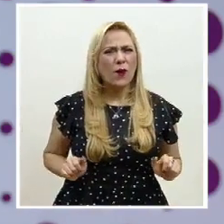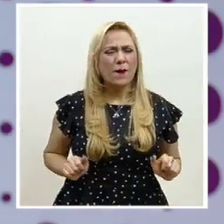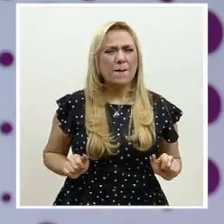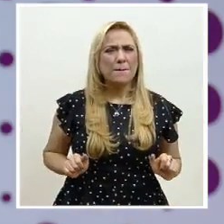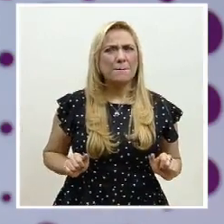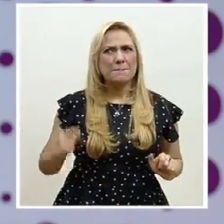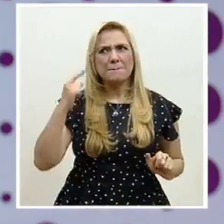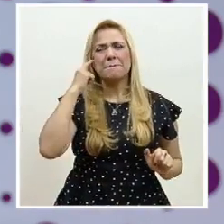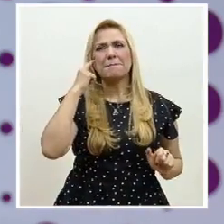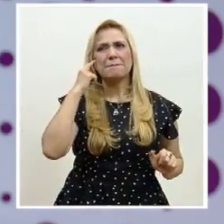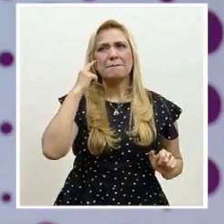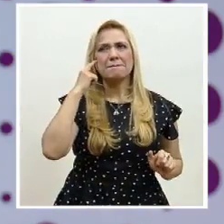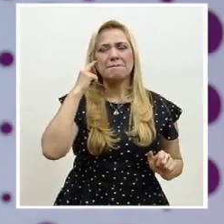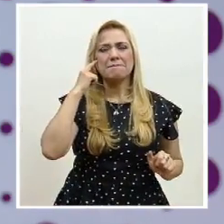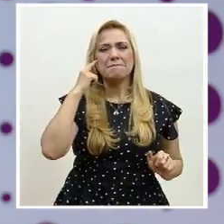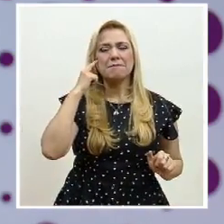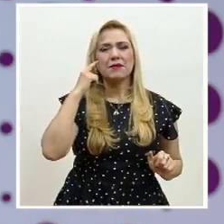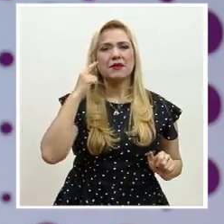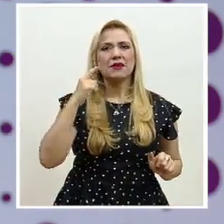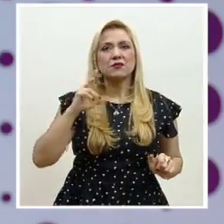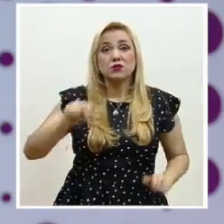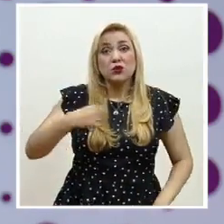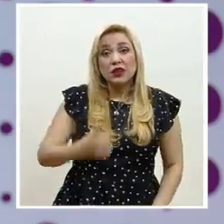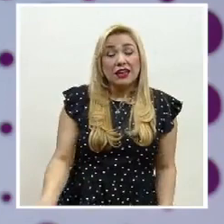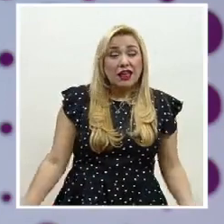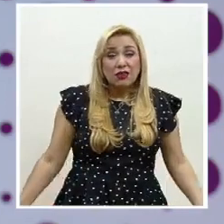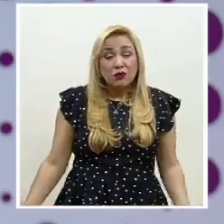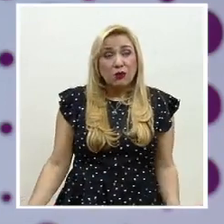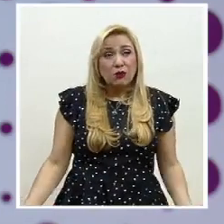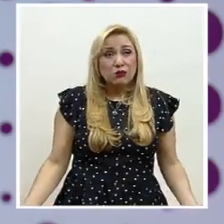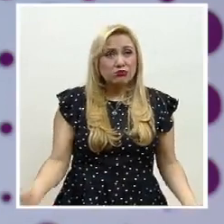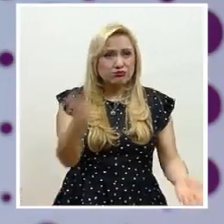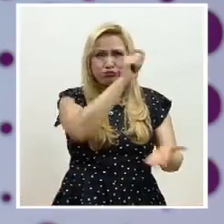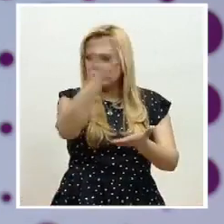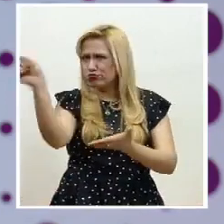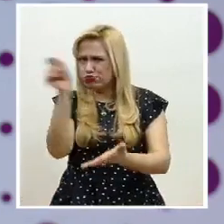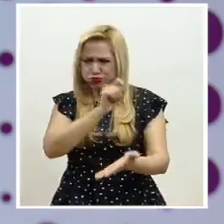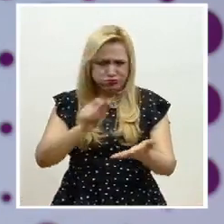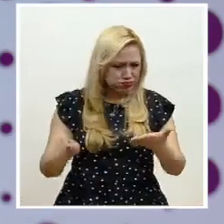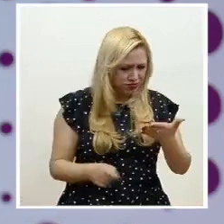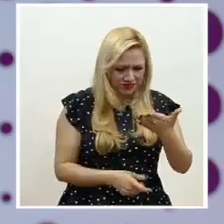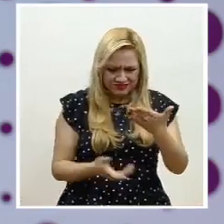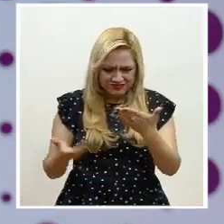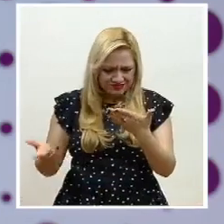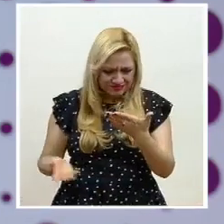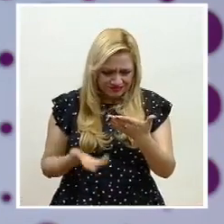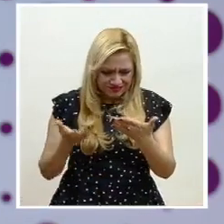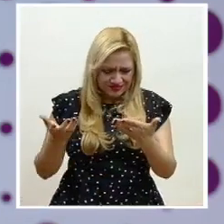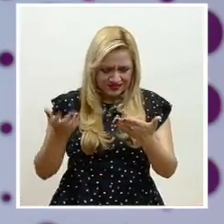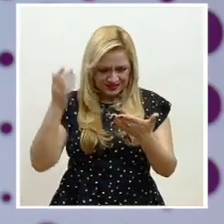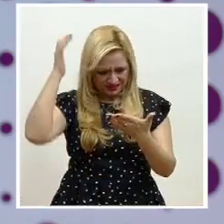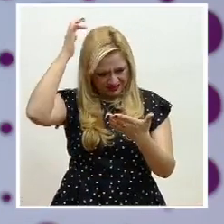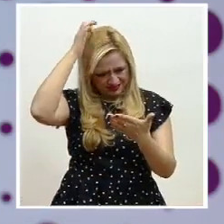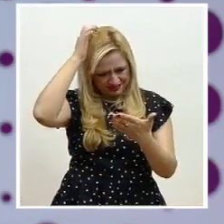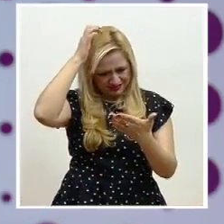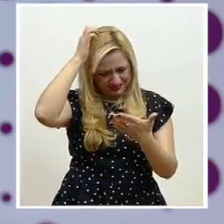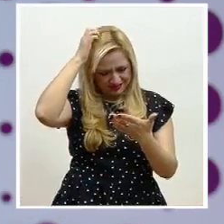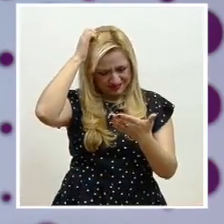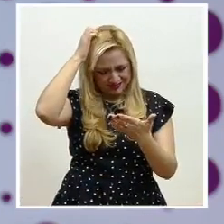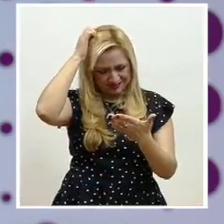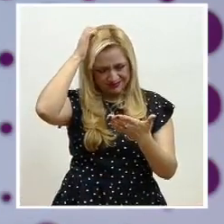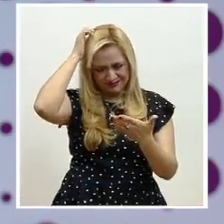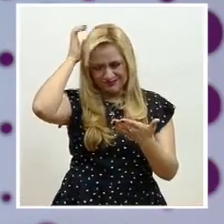Llega un punto, un momento en que ya no entendiste cuál era el problema y quizás ya, bueno, esta es la solución, pero la estoy pensando para mi